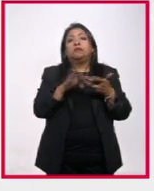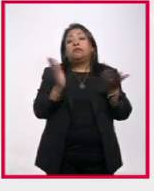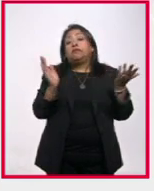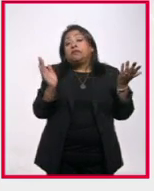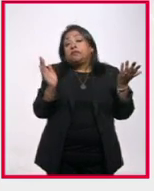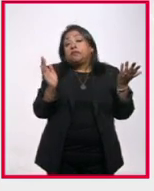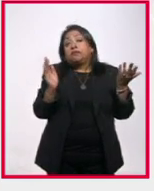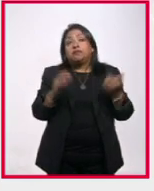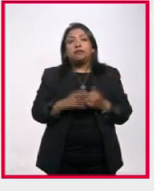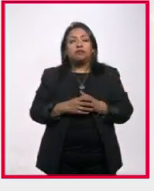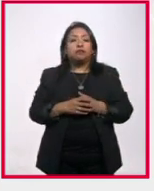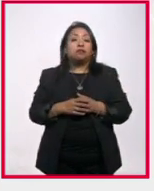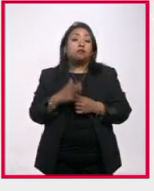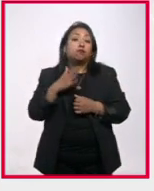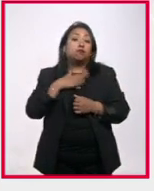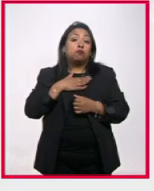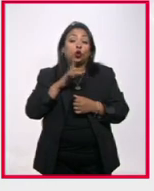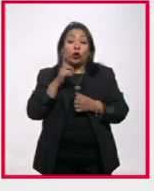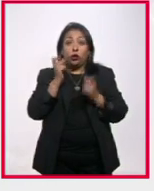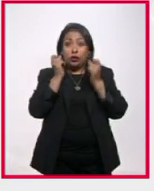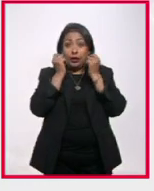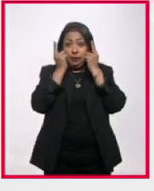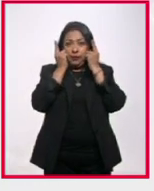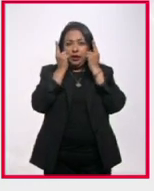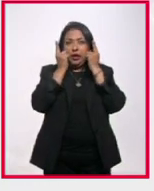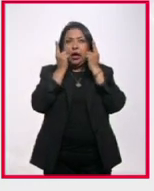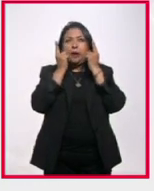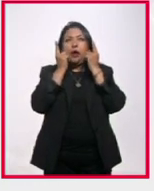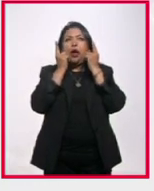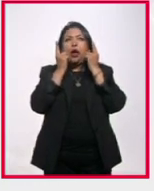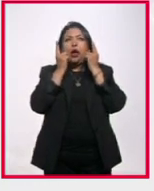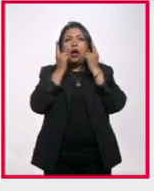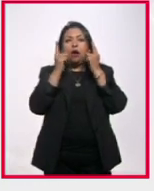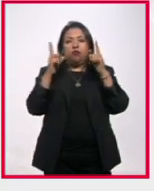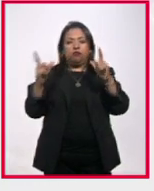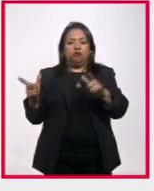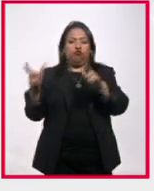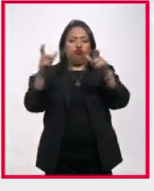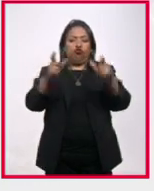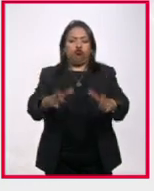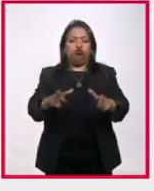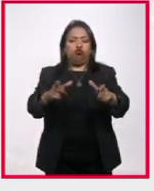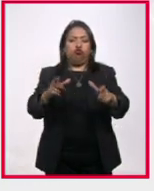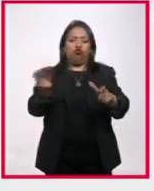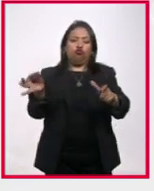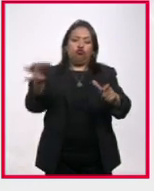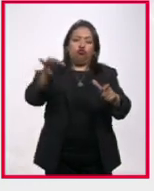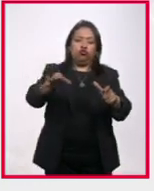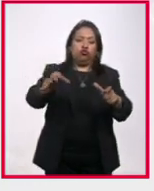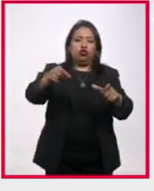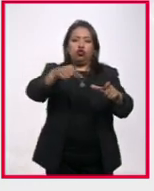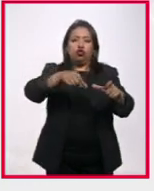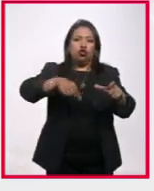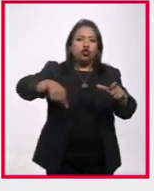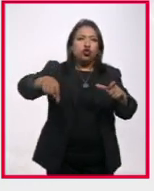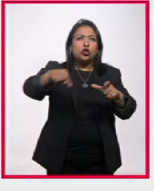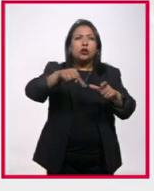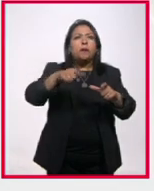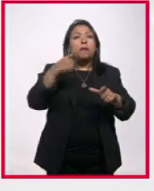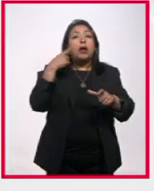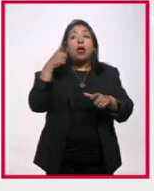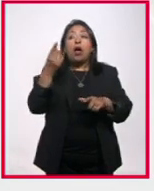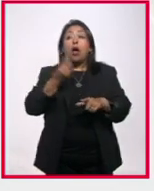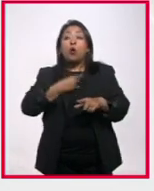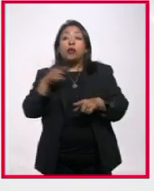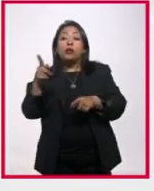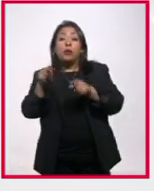Y pues yo en cuanto despertaba, me instalaba y agarraba los LPs y los ponía hasta donde me aguantaban mis tíos,